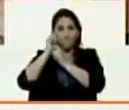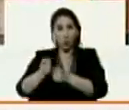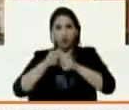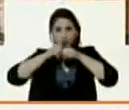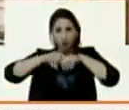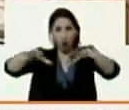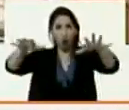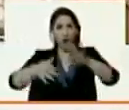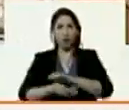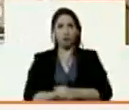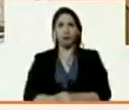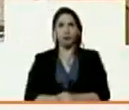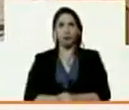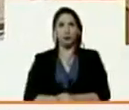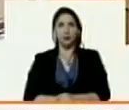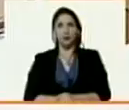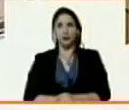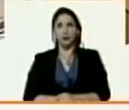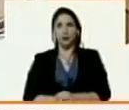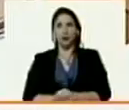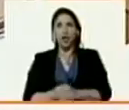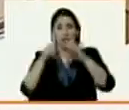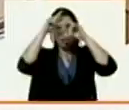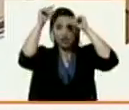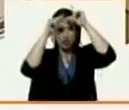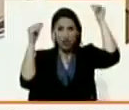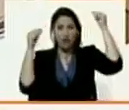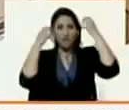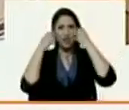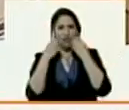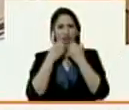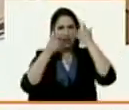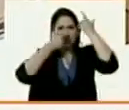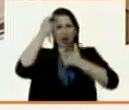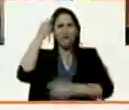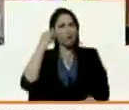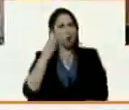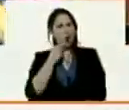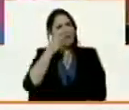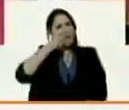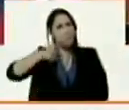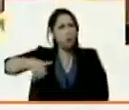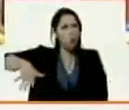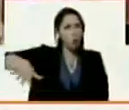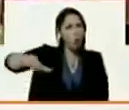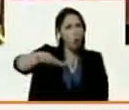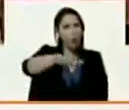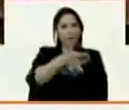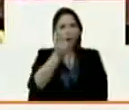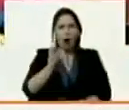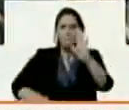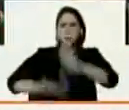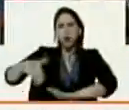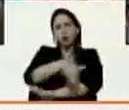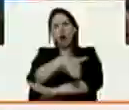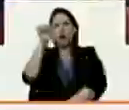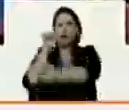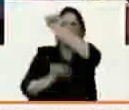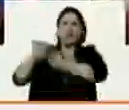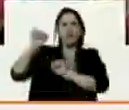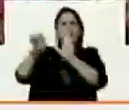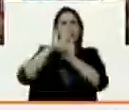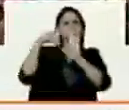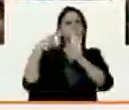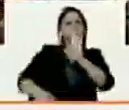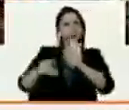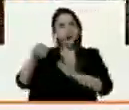Martí, es el Che, es Fidel, es Hugo Chávez, Bolívar es los pueblos que están en la calle defendiendo su derecho